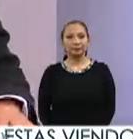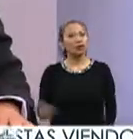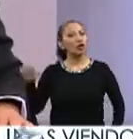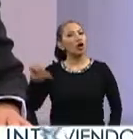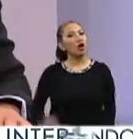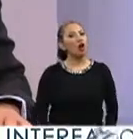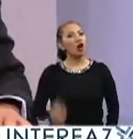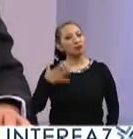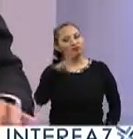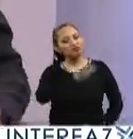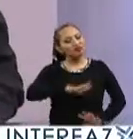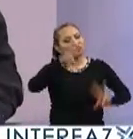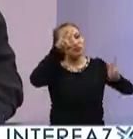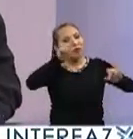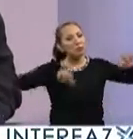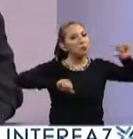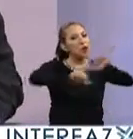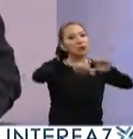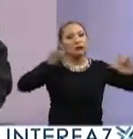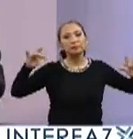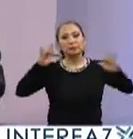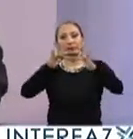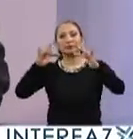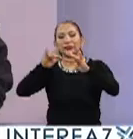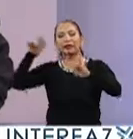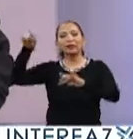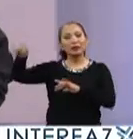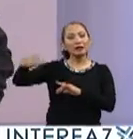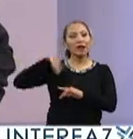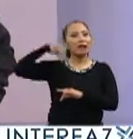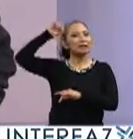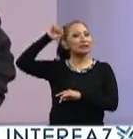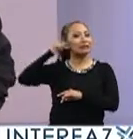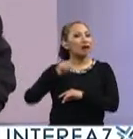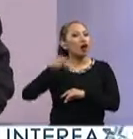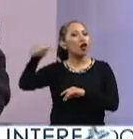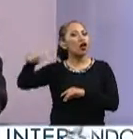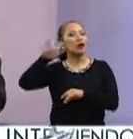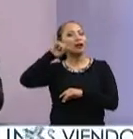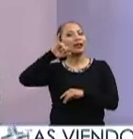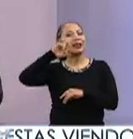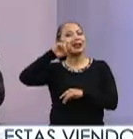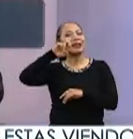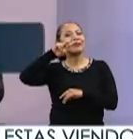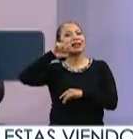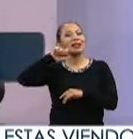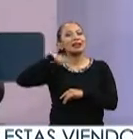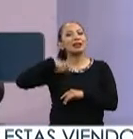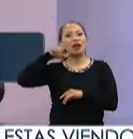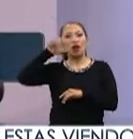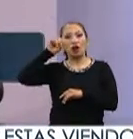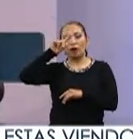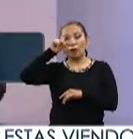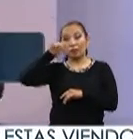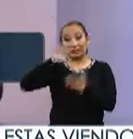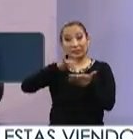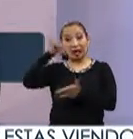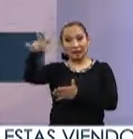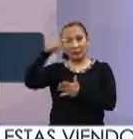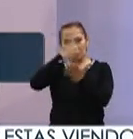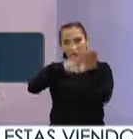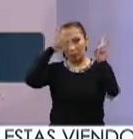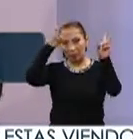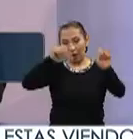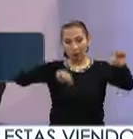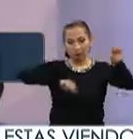Y hoy en nuestra sección de movilidad nos enlazamos hasta Sinaloa con Irving Efrén León López, quien gracias al